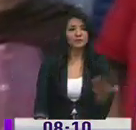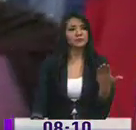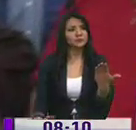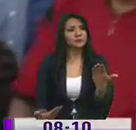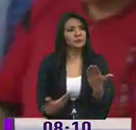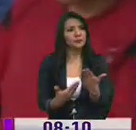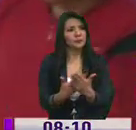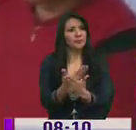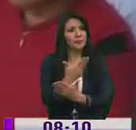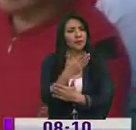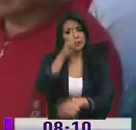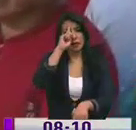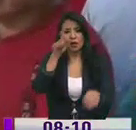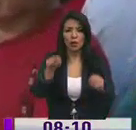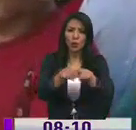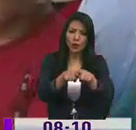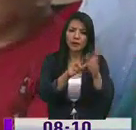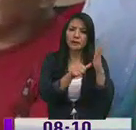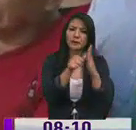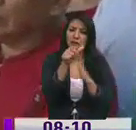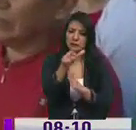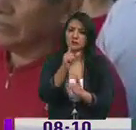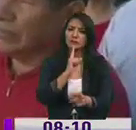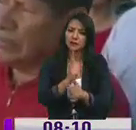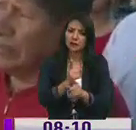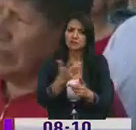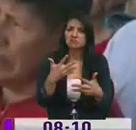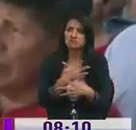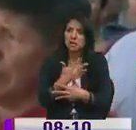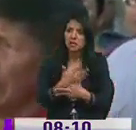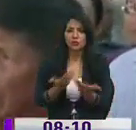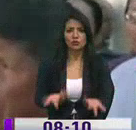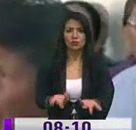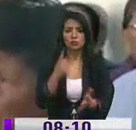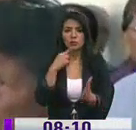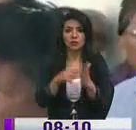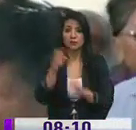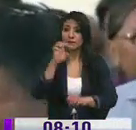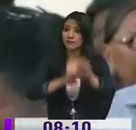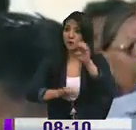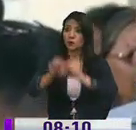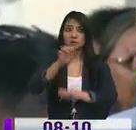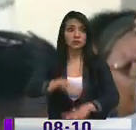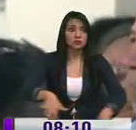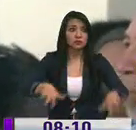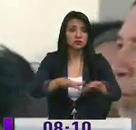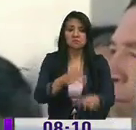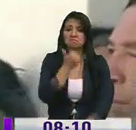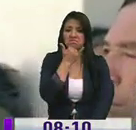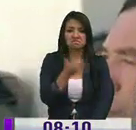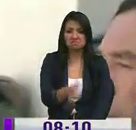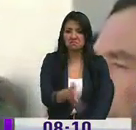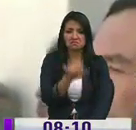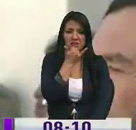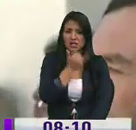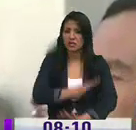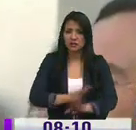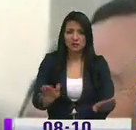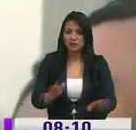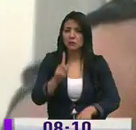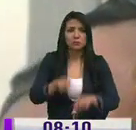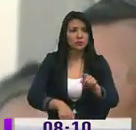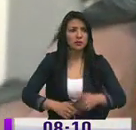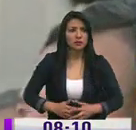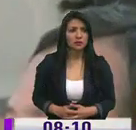nuevos acuerdos interministeriales nos da temor. Si es que llegaran a hacer una evaluación de este lugar no es el adecuado, no es el